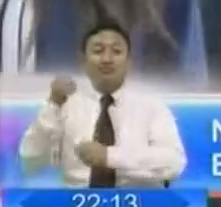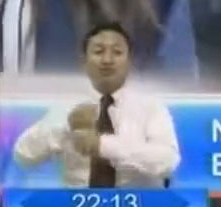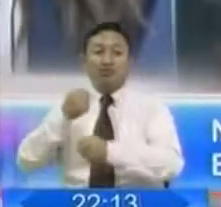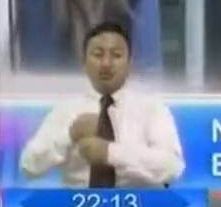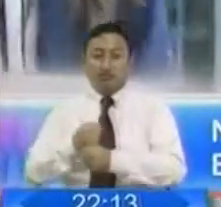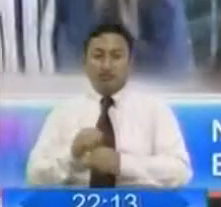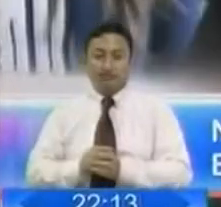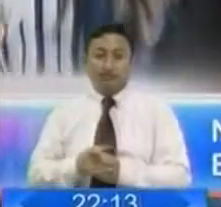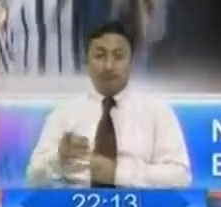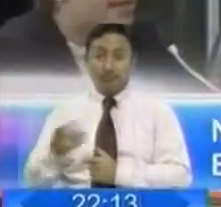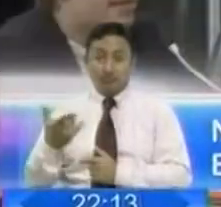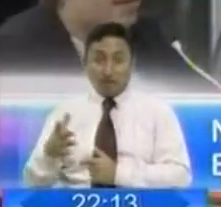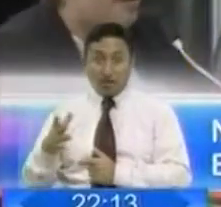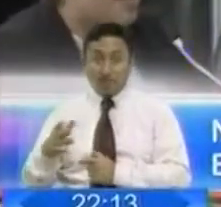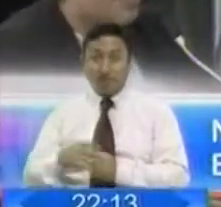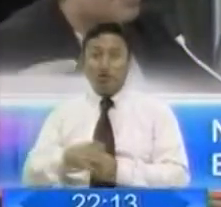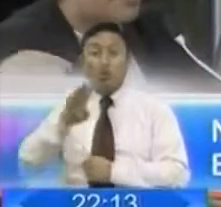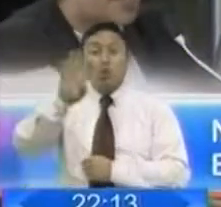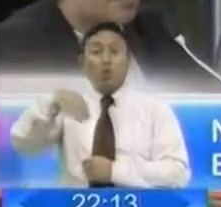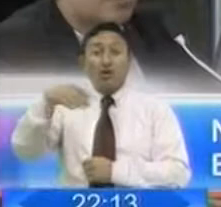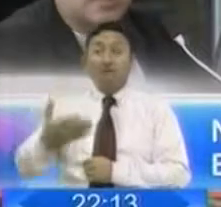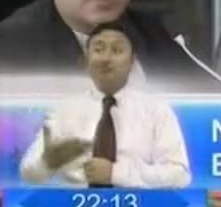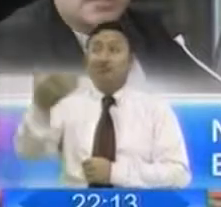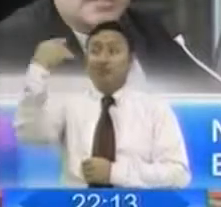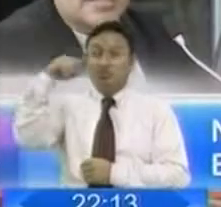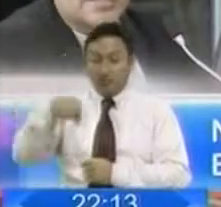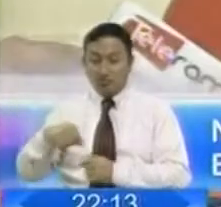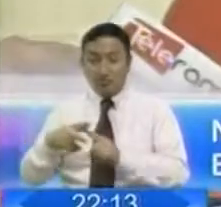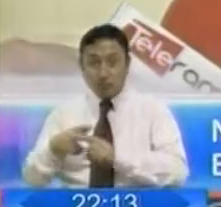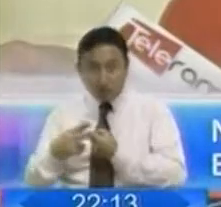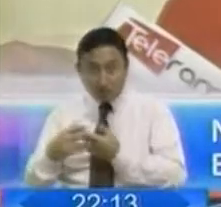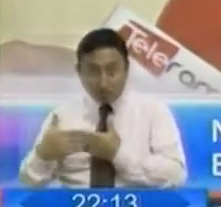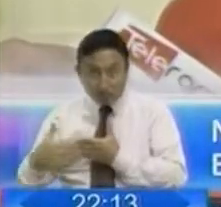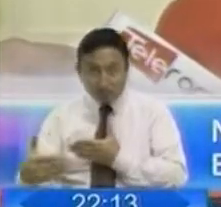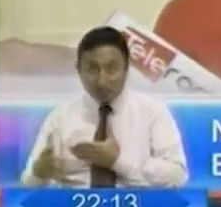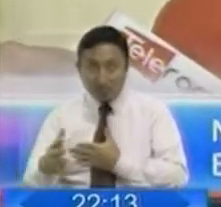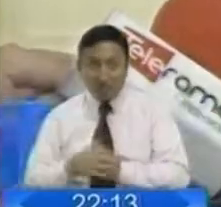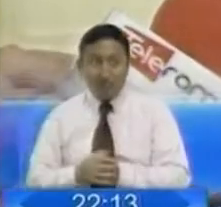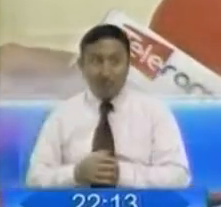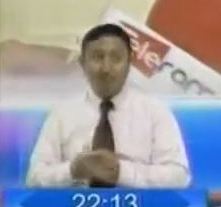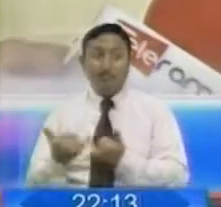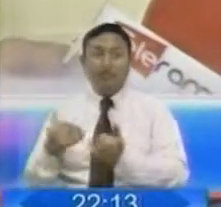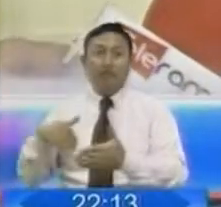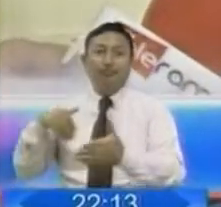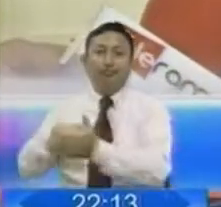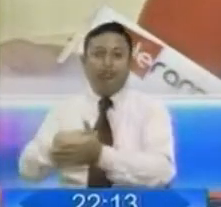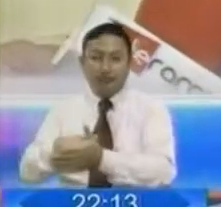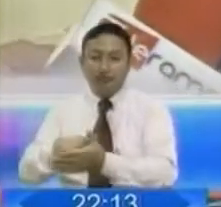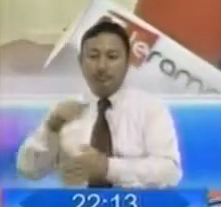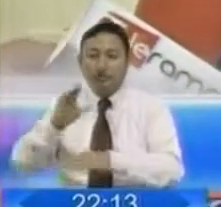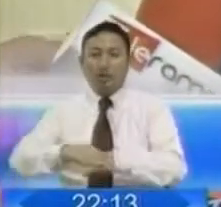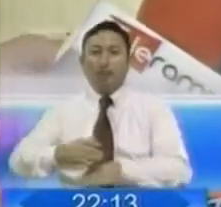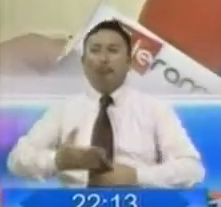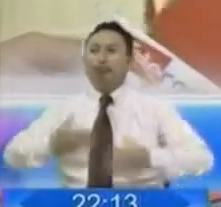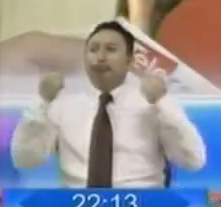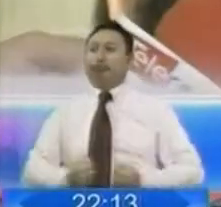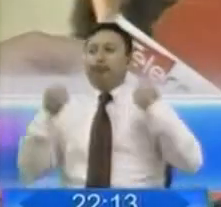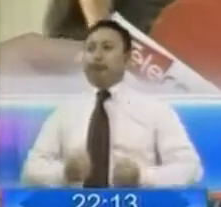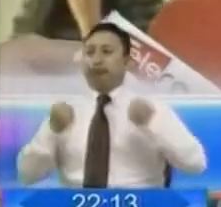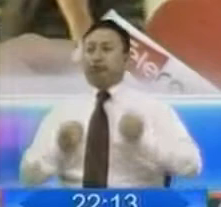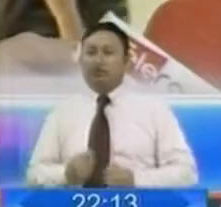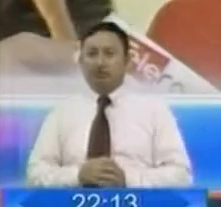que a pesar de haber sido constituida hace 4 meses, no logra avanzar. Estamos trabados por un capricho que debe ser